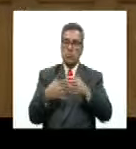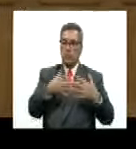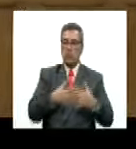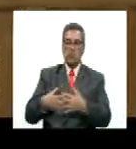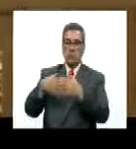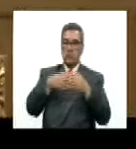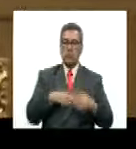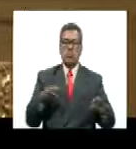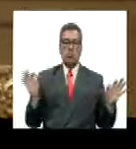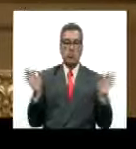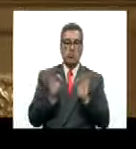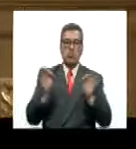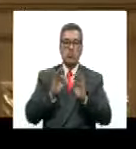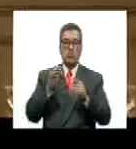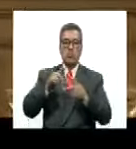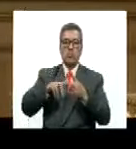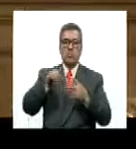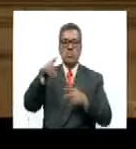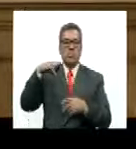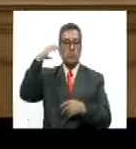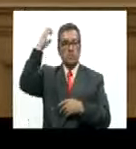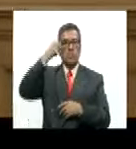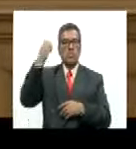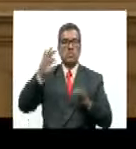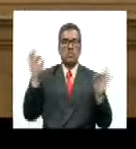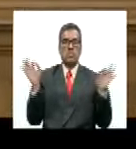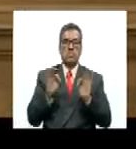Norteamericano ni a sus lacayos de Europa.